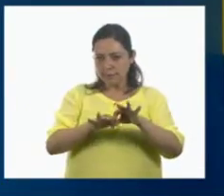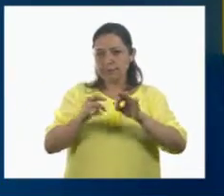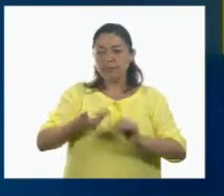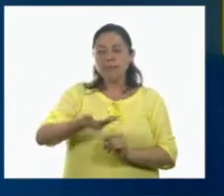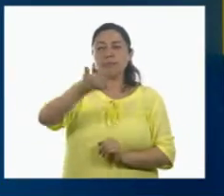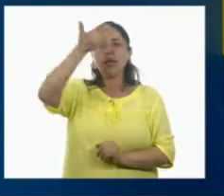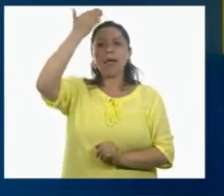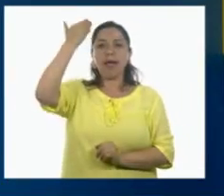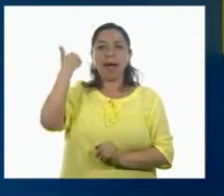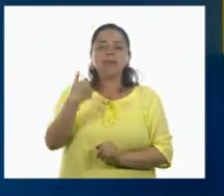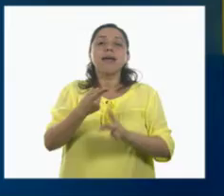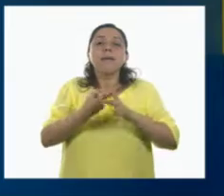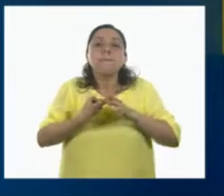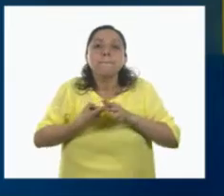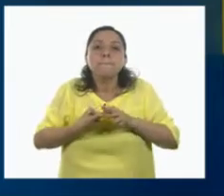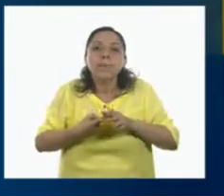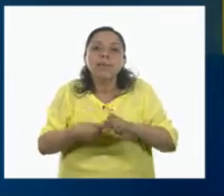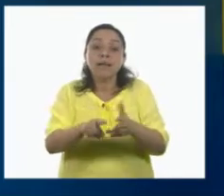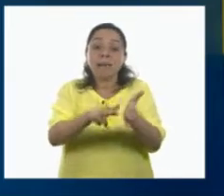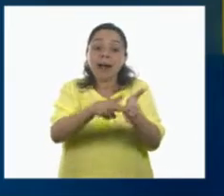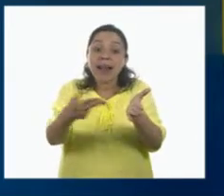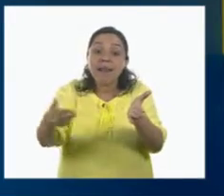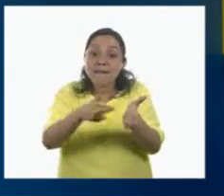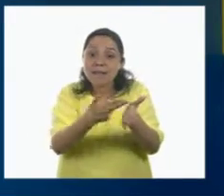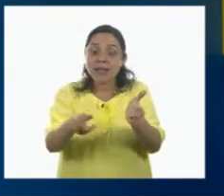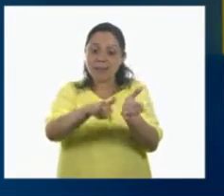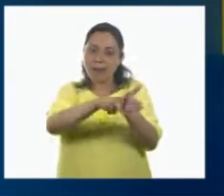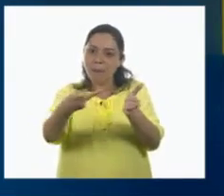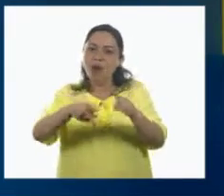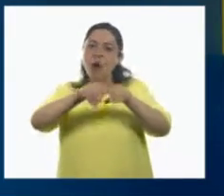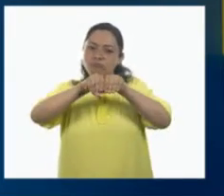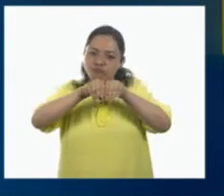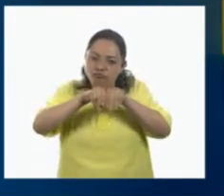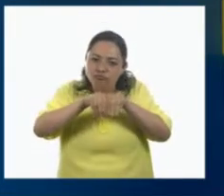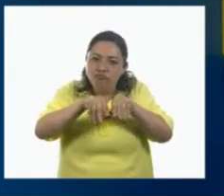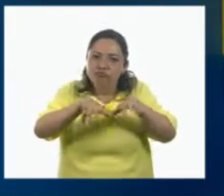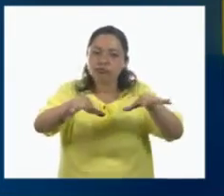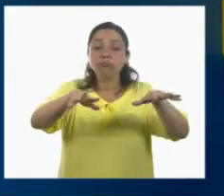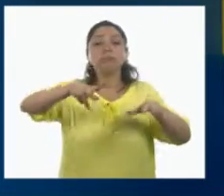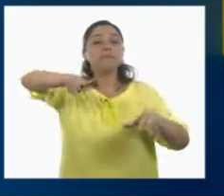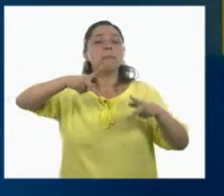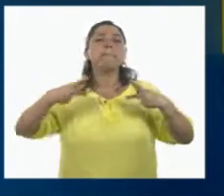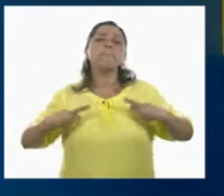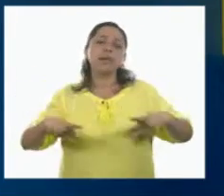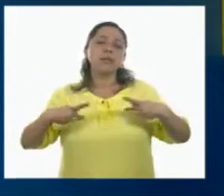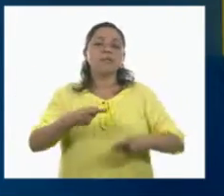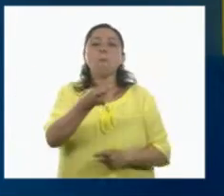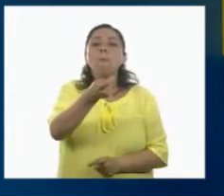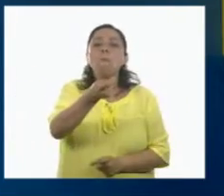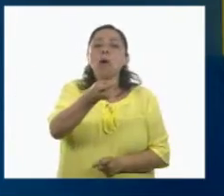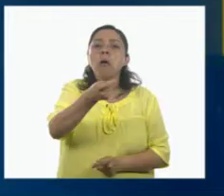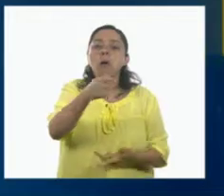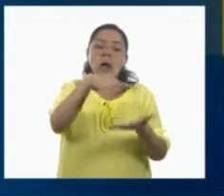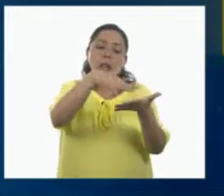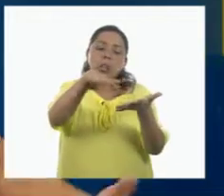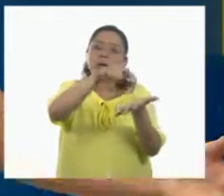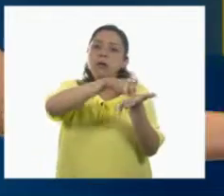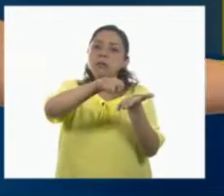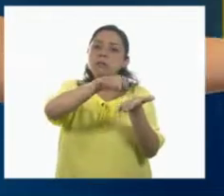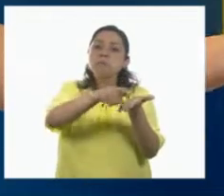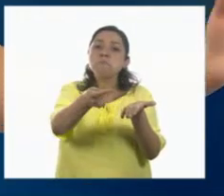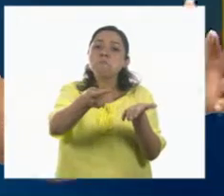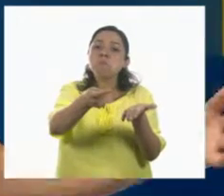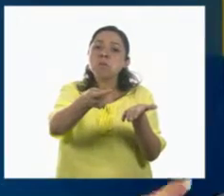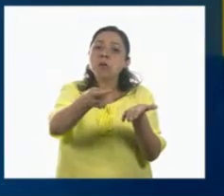la publicación de revistas y periódicos, pero como muy pocas personas sabían leer y escribir, entonces